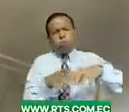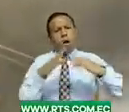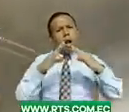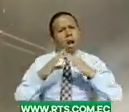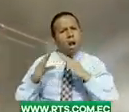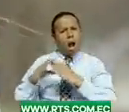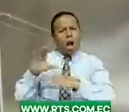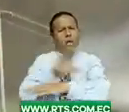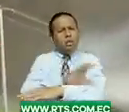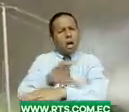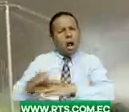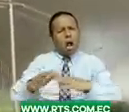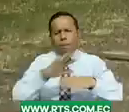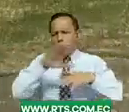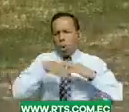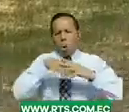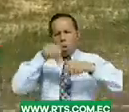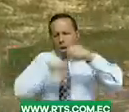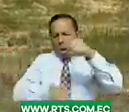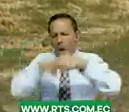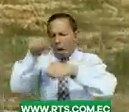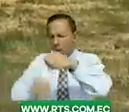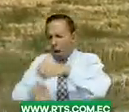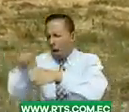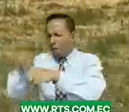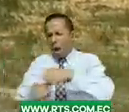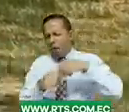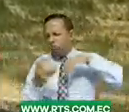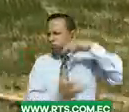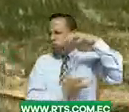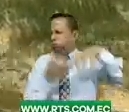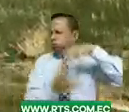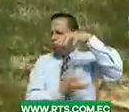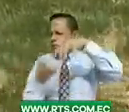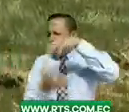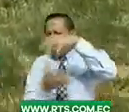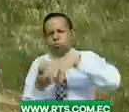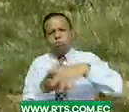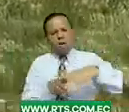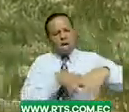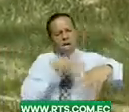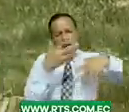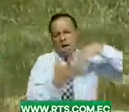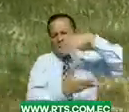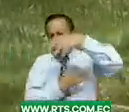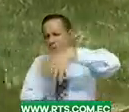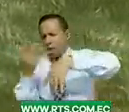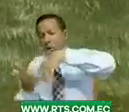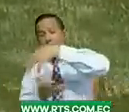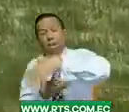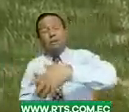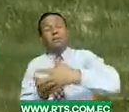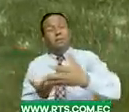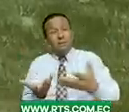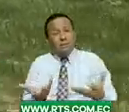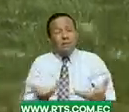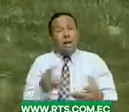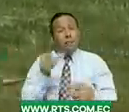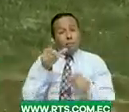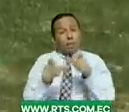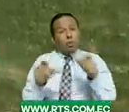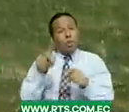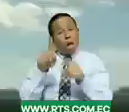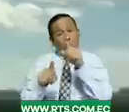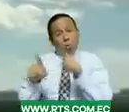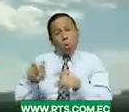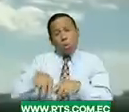por todas partes, causando varios heridos, aunque por fortuna no dejó víctimas mortales. El tornado